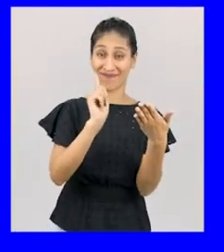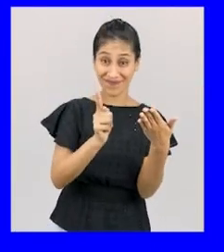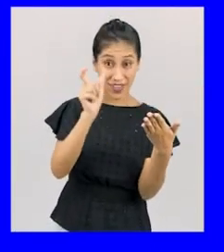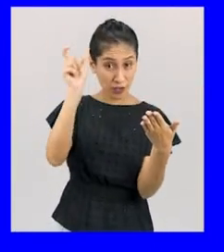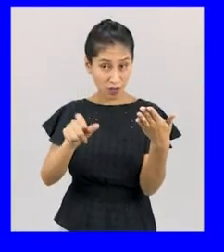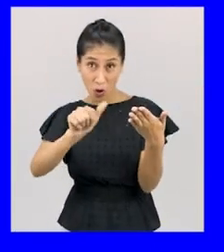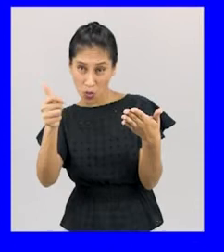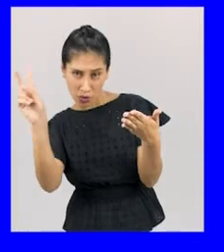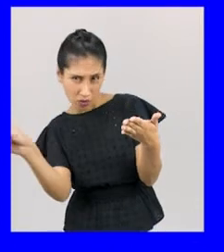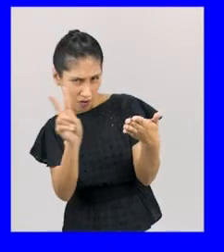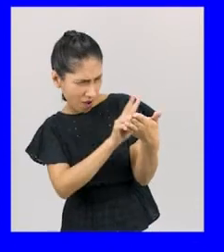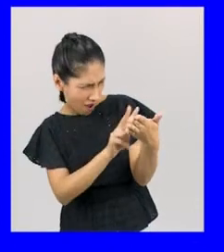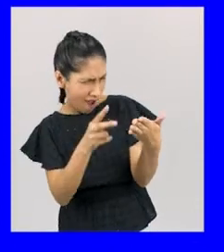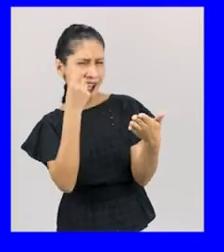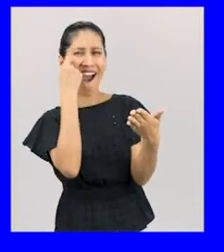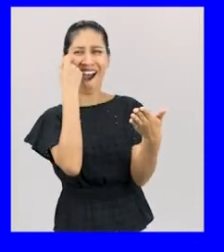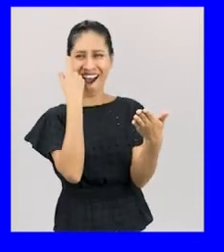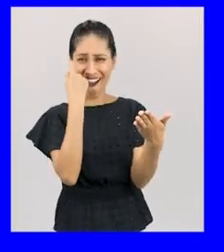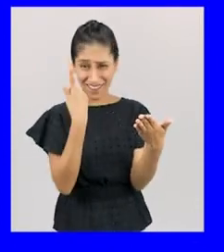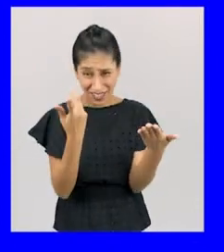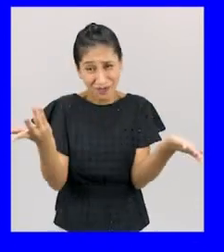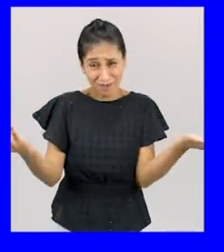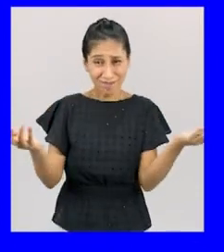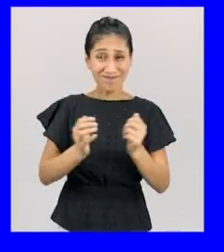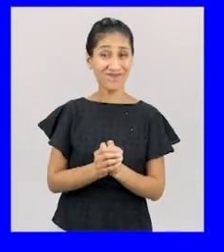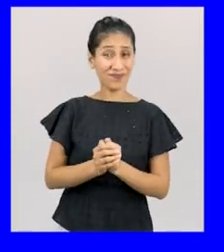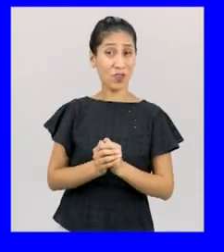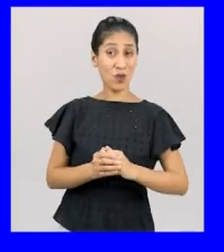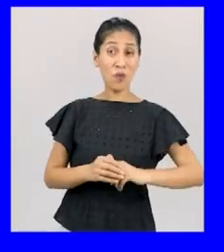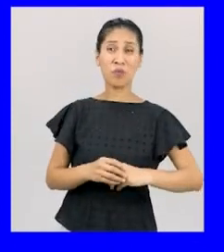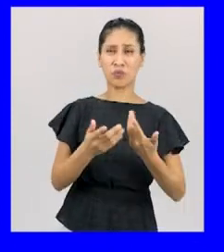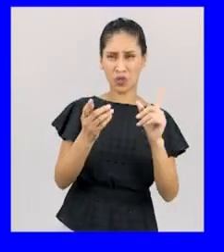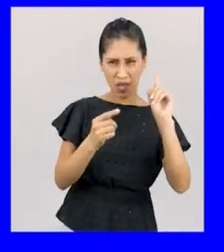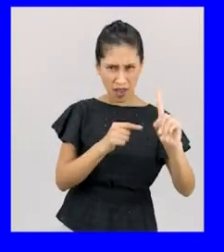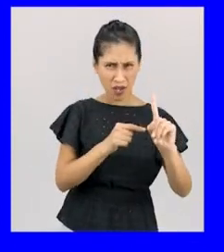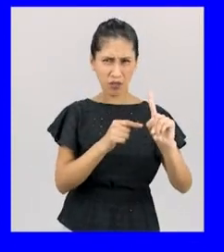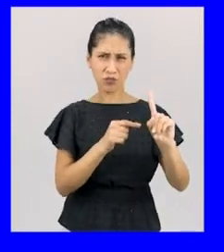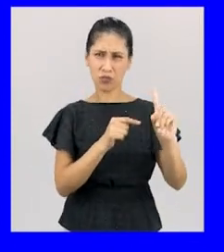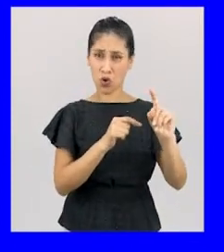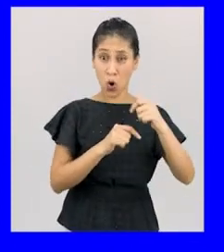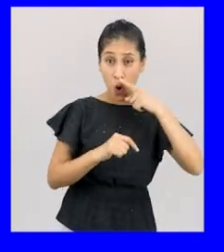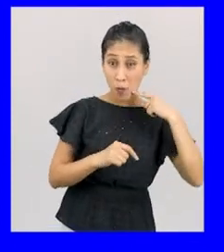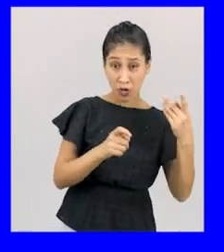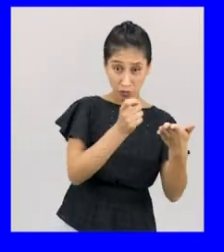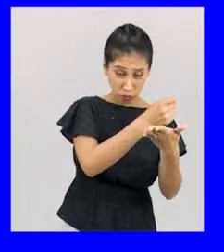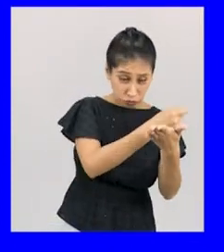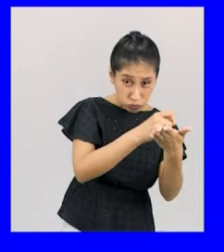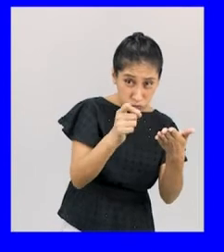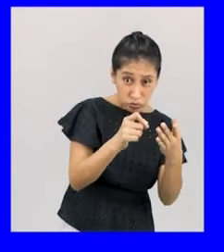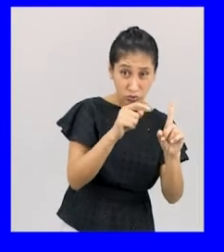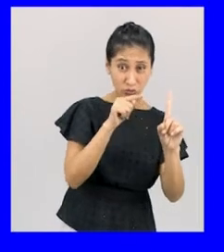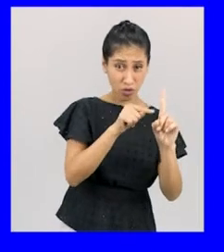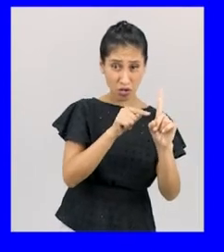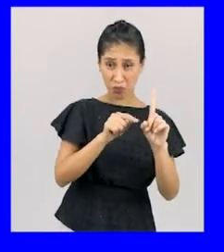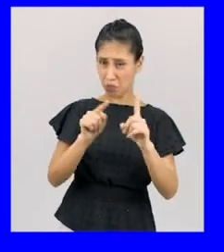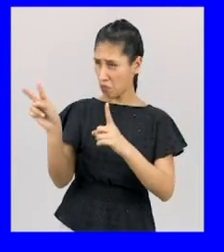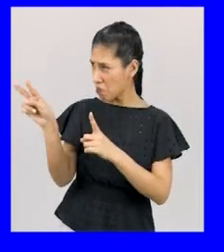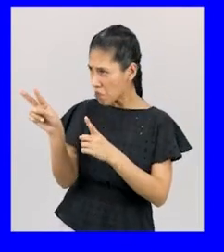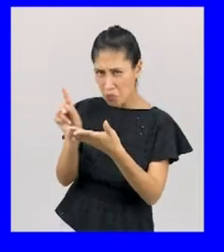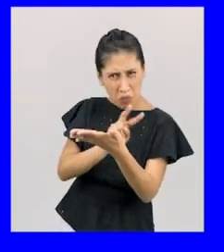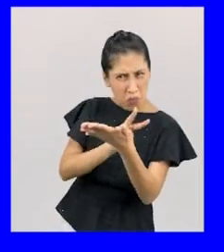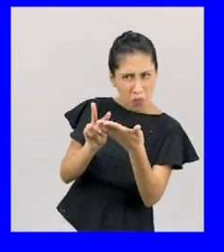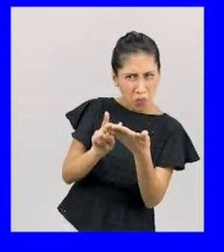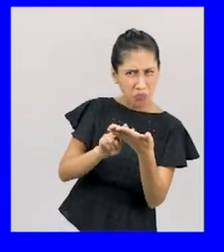con objetividad. Por ello, no es necesaria la opinión del autor. Una de las principales características de este